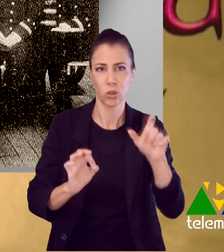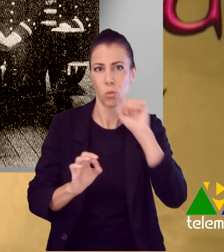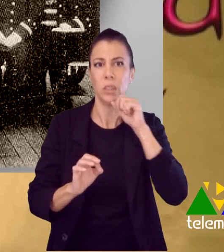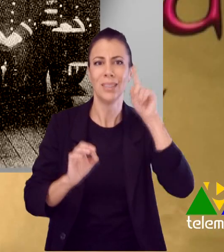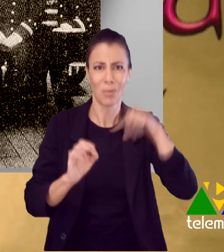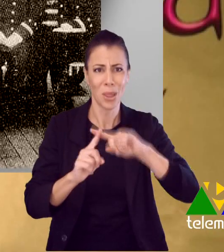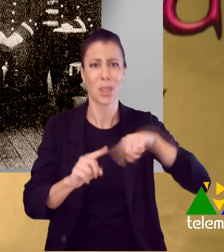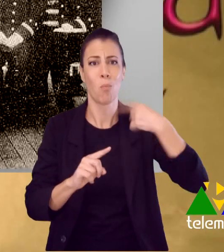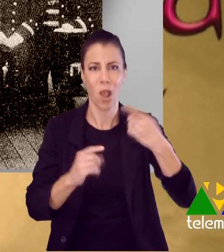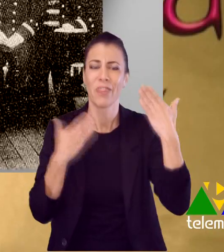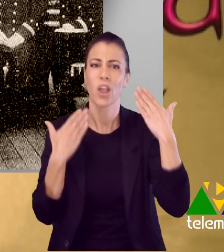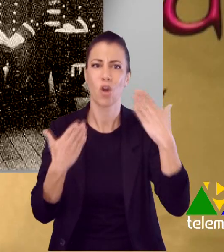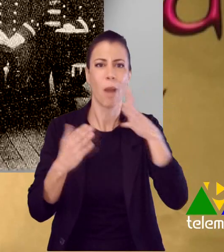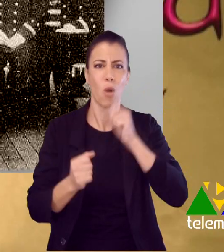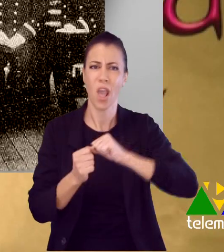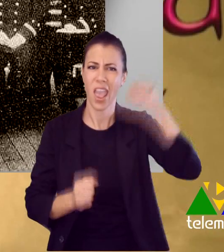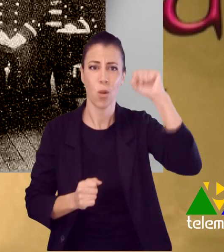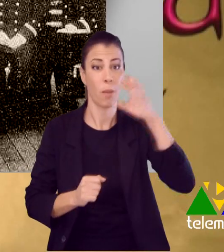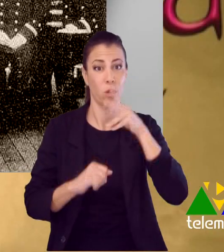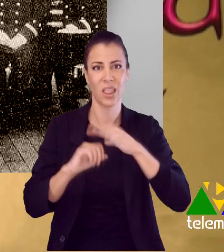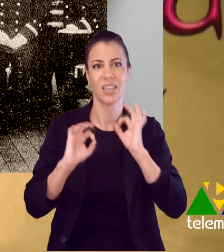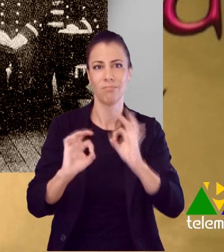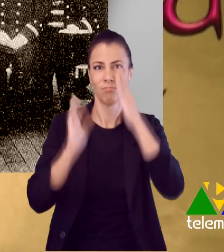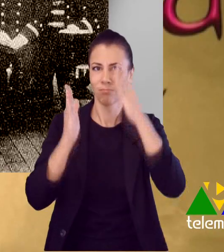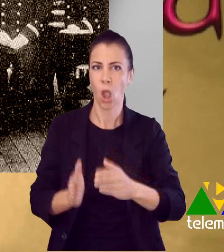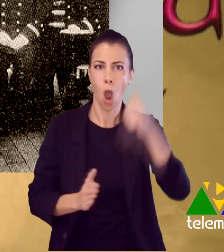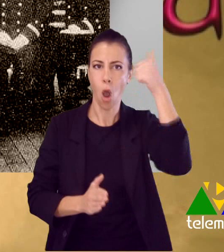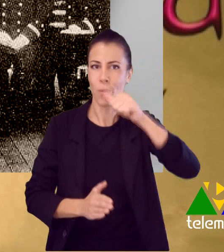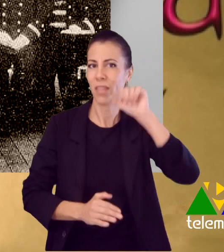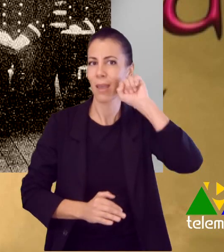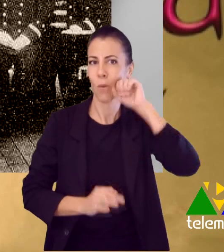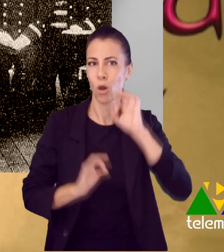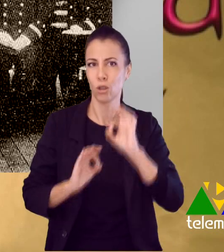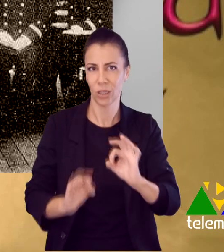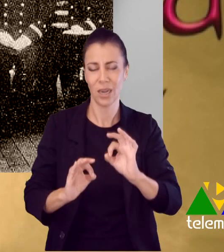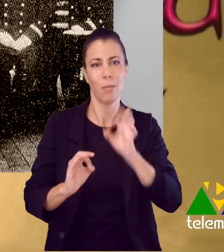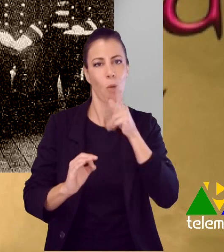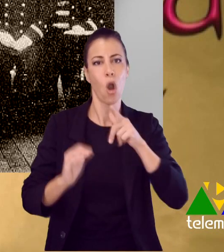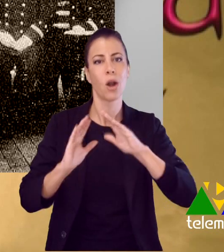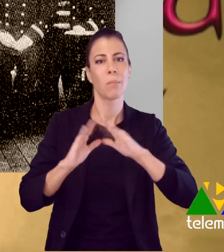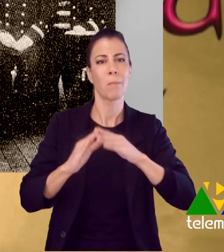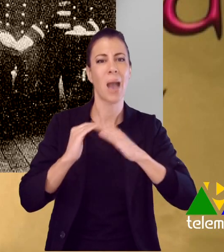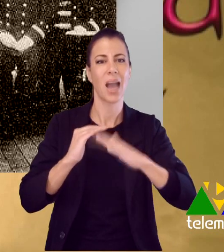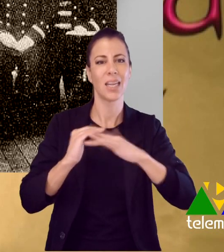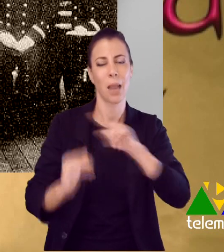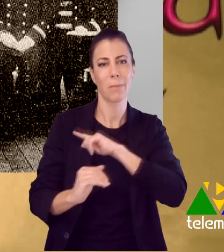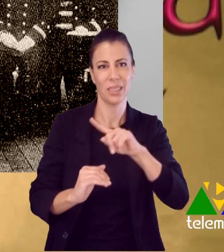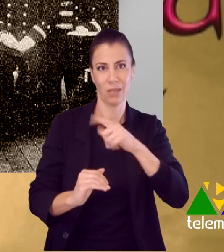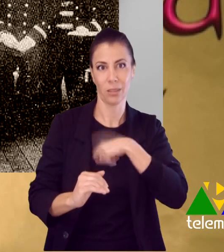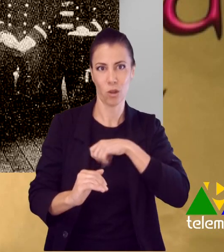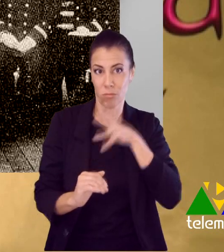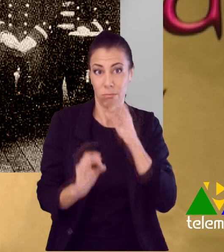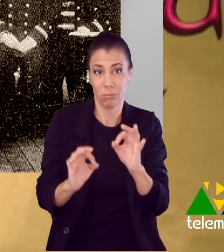condecorados también como héroes, eran hombres de Motril que fueron condecorados a la Marina Militar Española también como héroes también